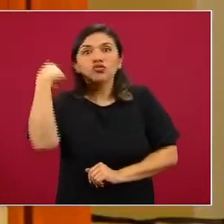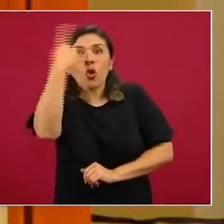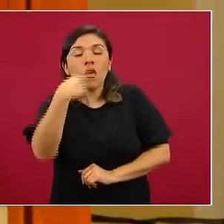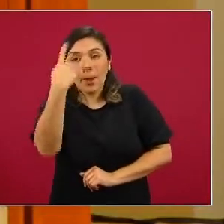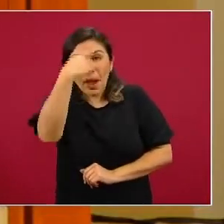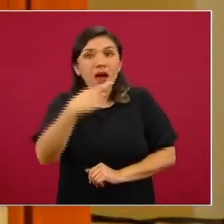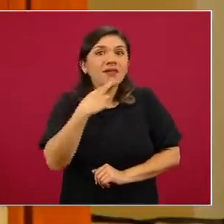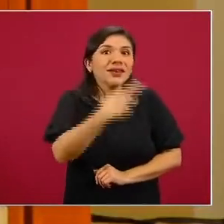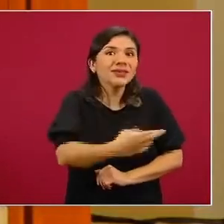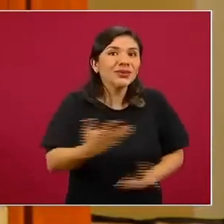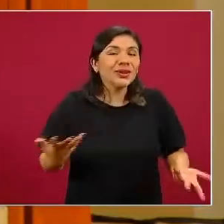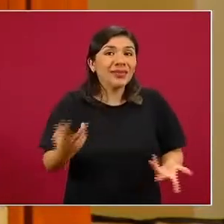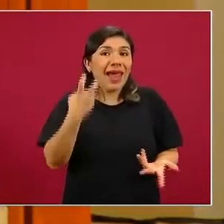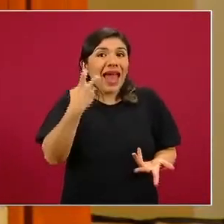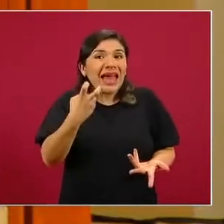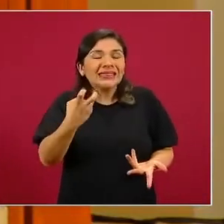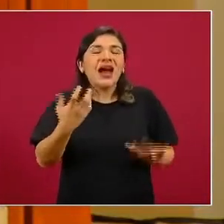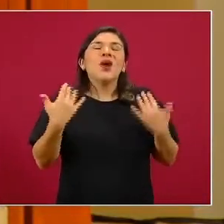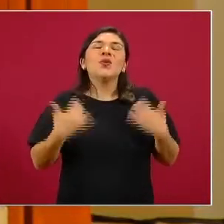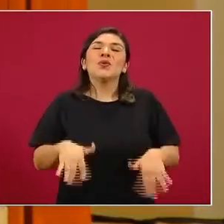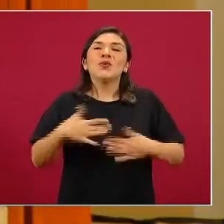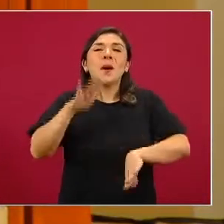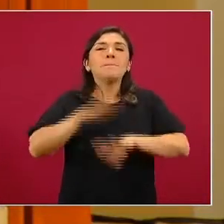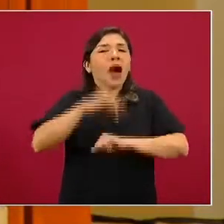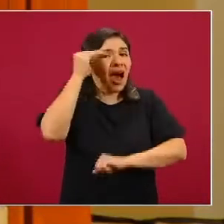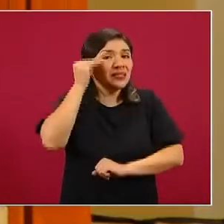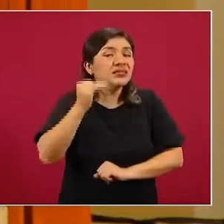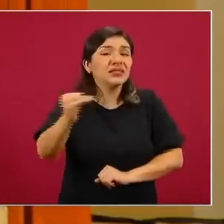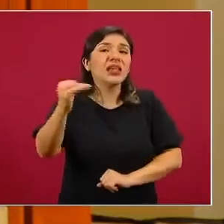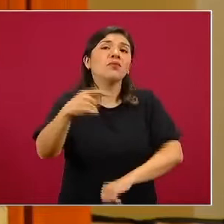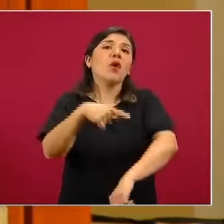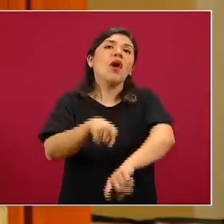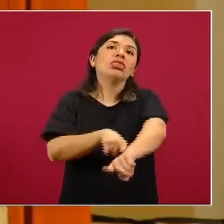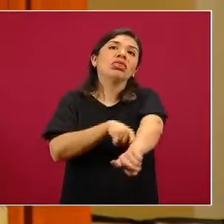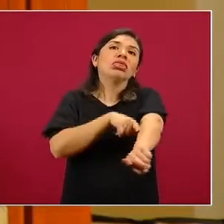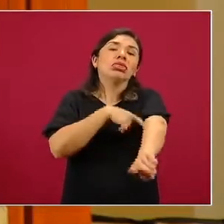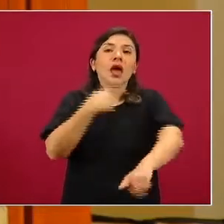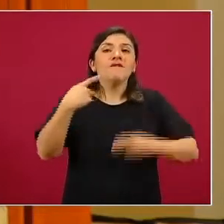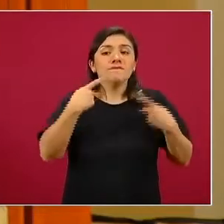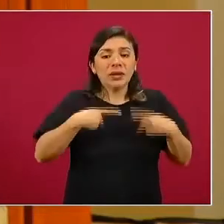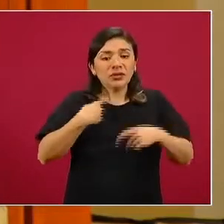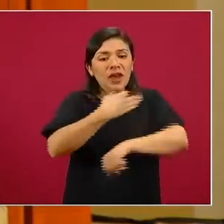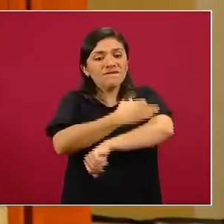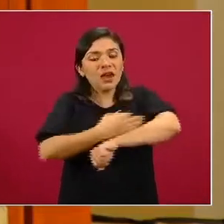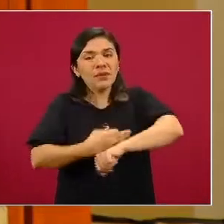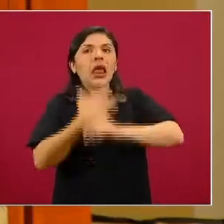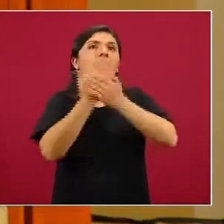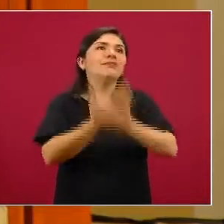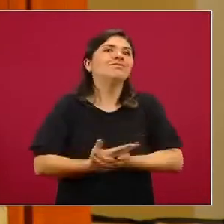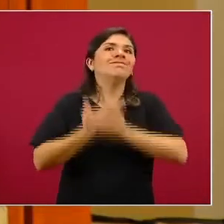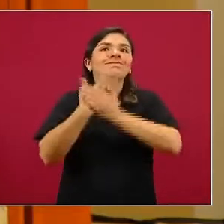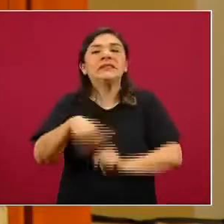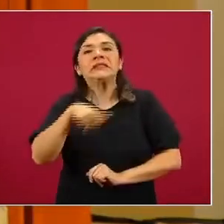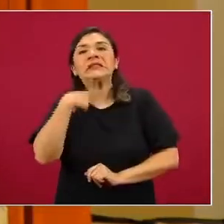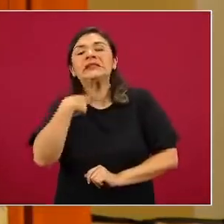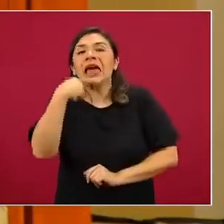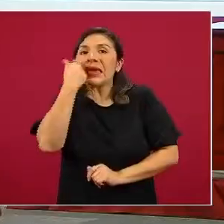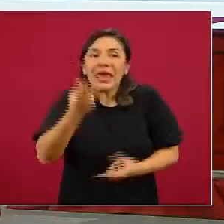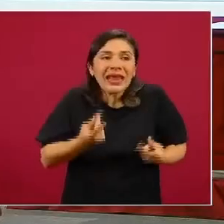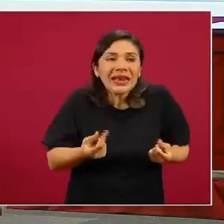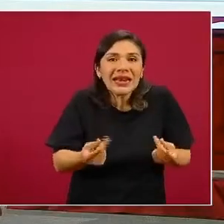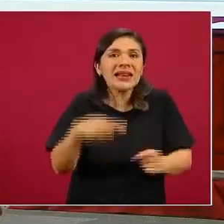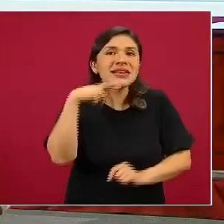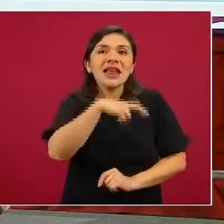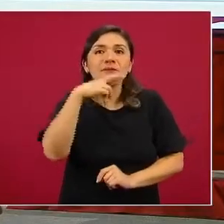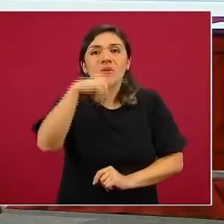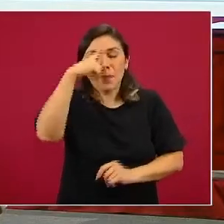un resultado, y esto hace que la donación se prolongue y la familia, pues ustedes saben que lo que más quiere es que